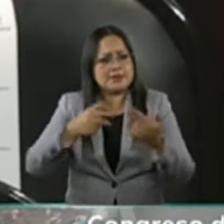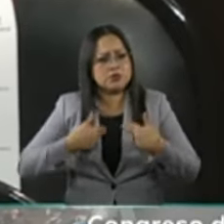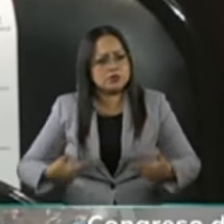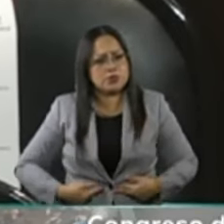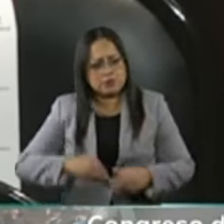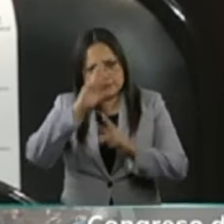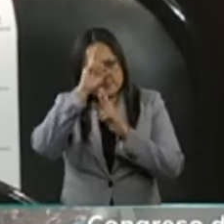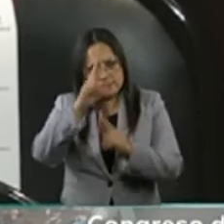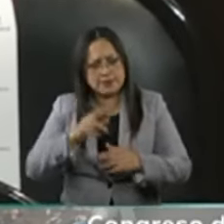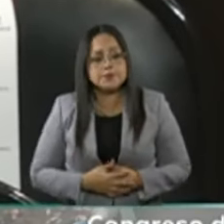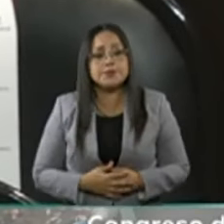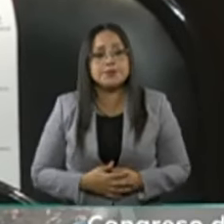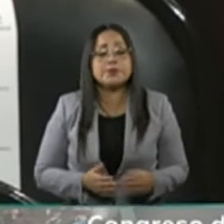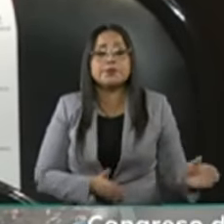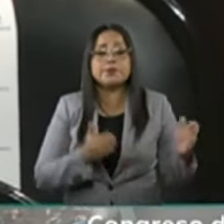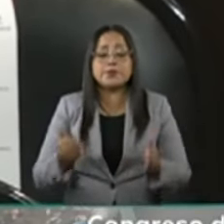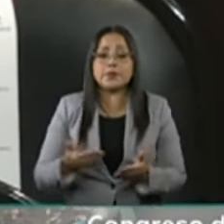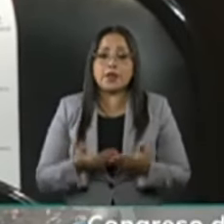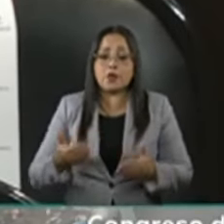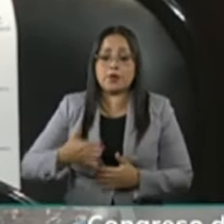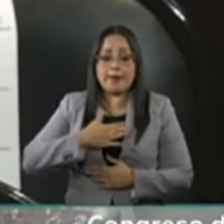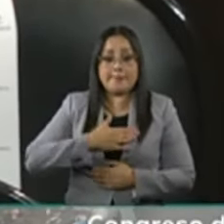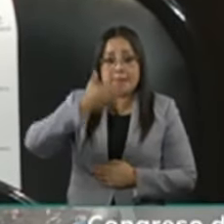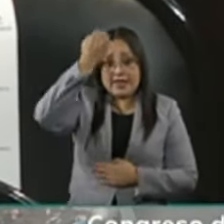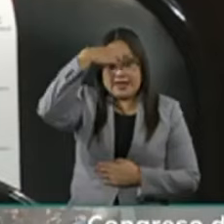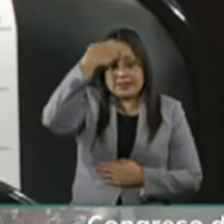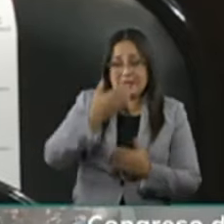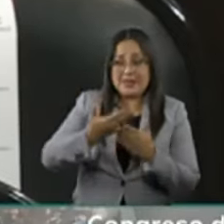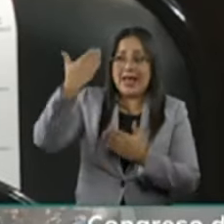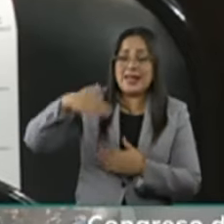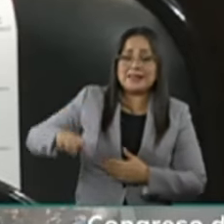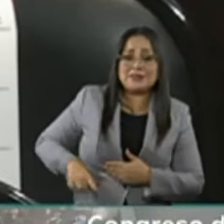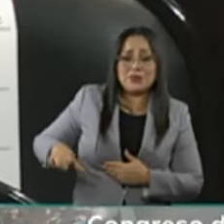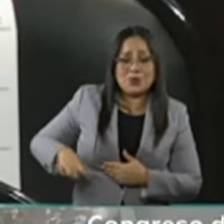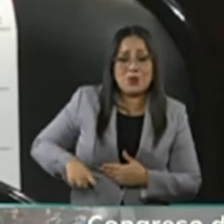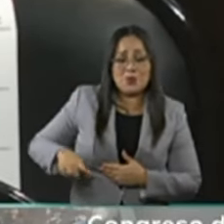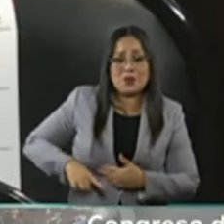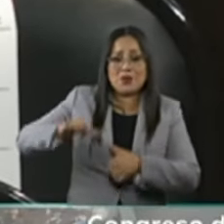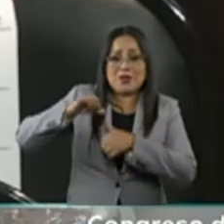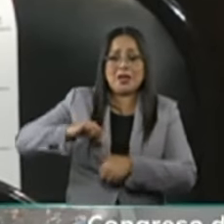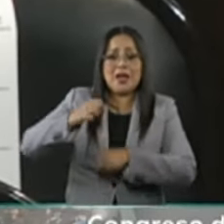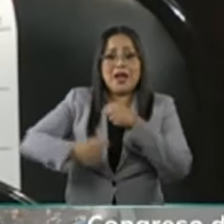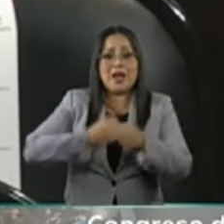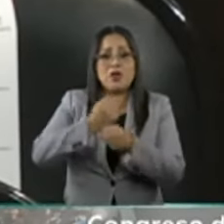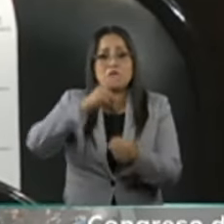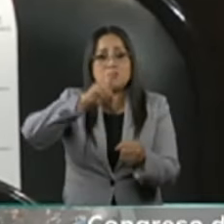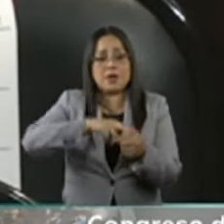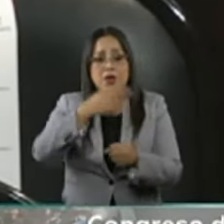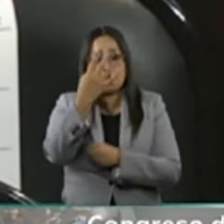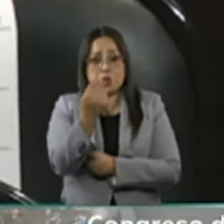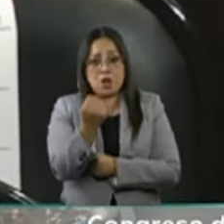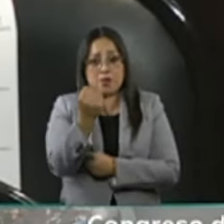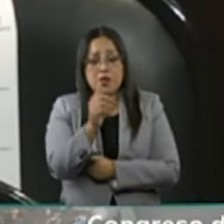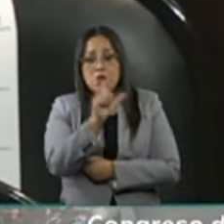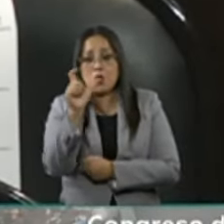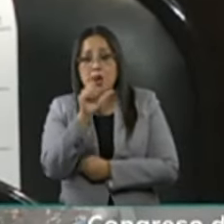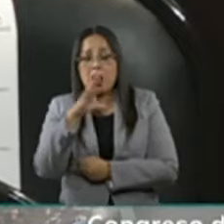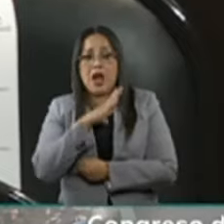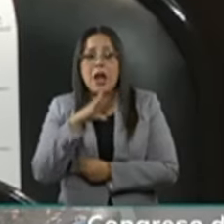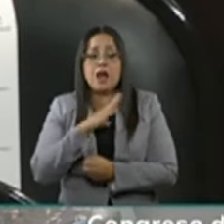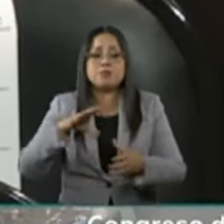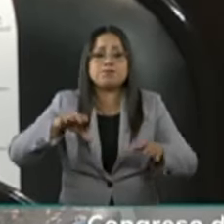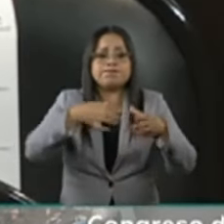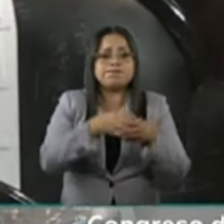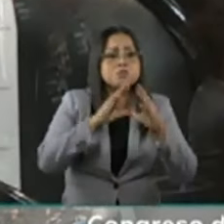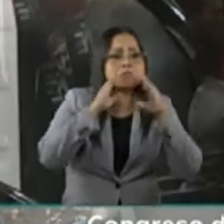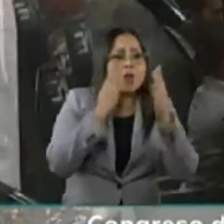humanos. Les hablo desde mi experiencia de gobierno. En 2009, tras superar una fuerte confrontación con